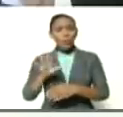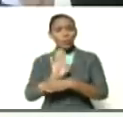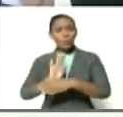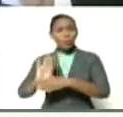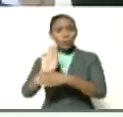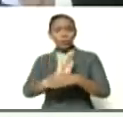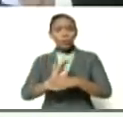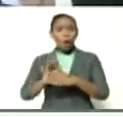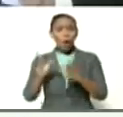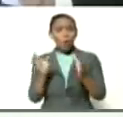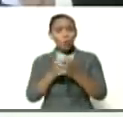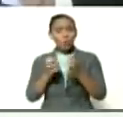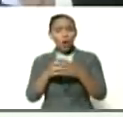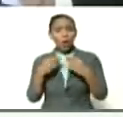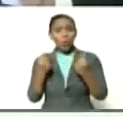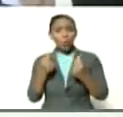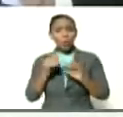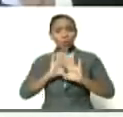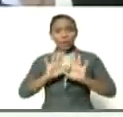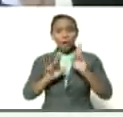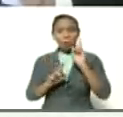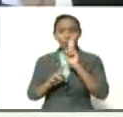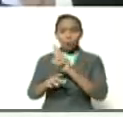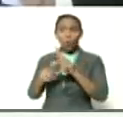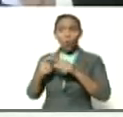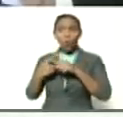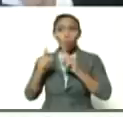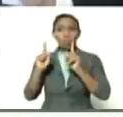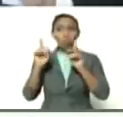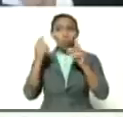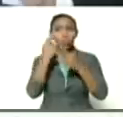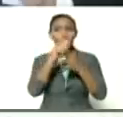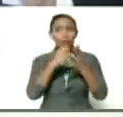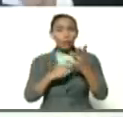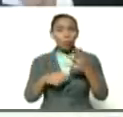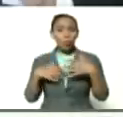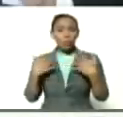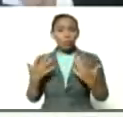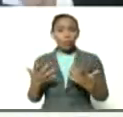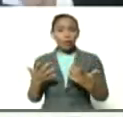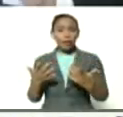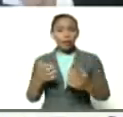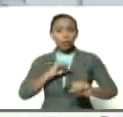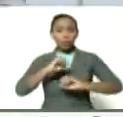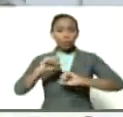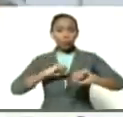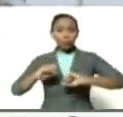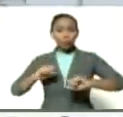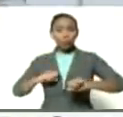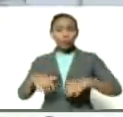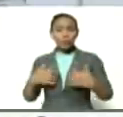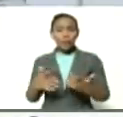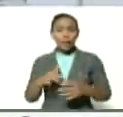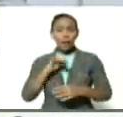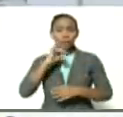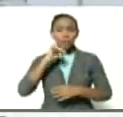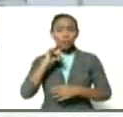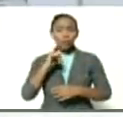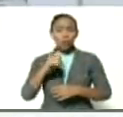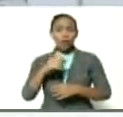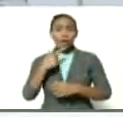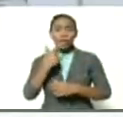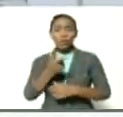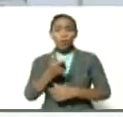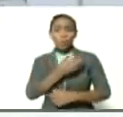a los sectores económicos. Ya vamos a ver otro tipo de acciones y anuncios que dio el